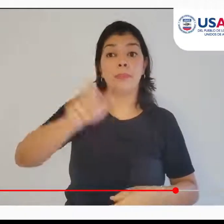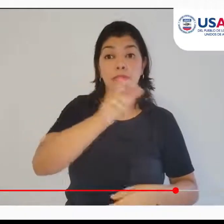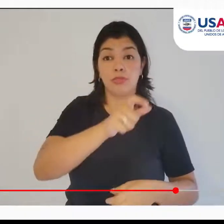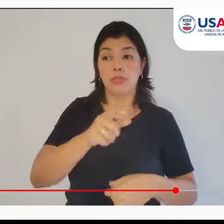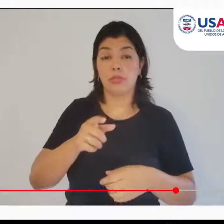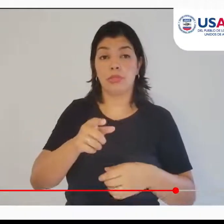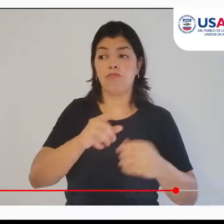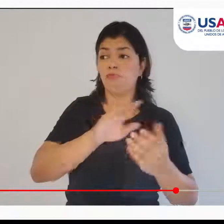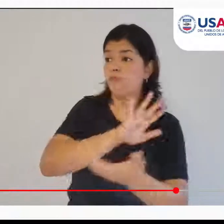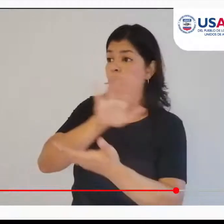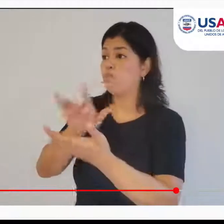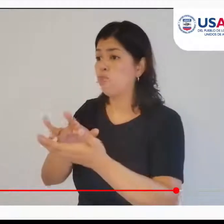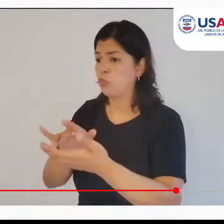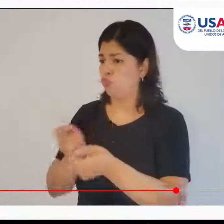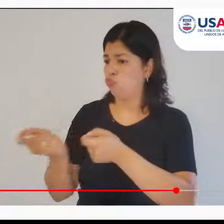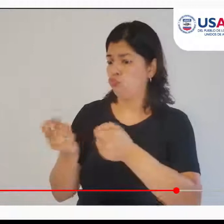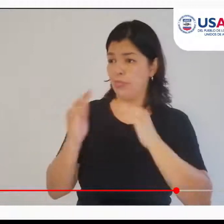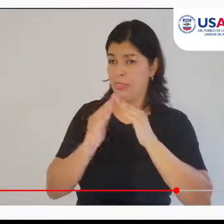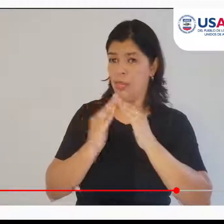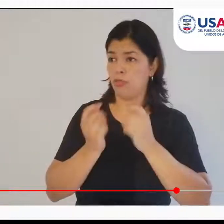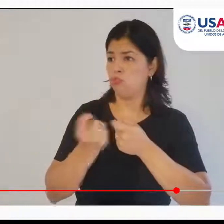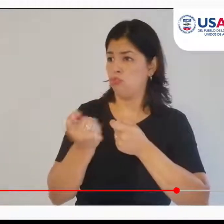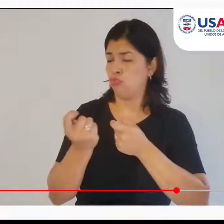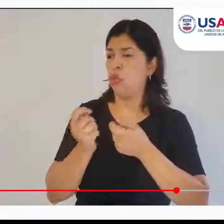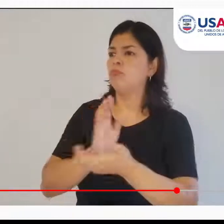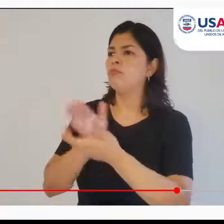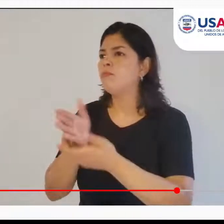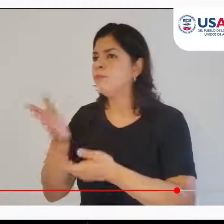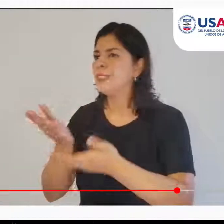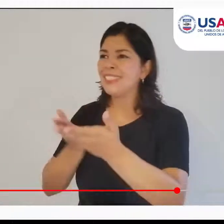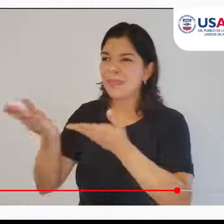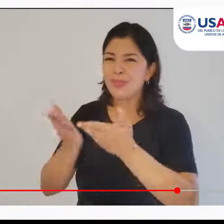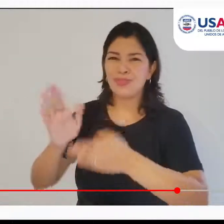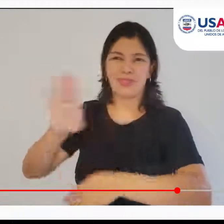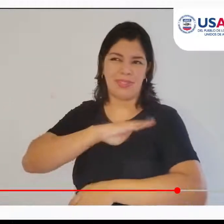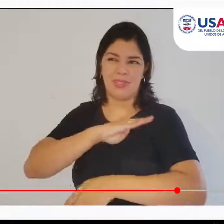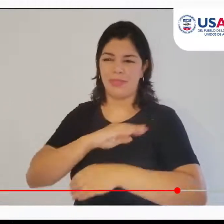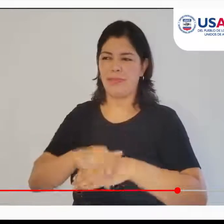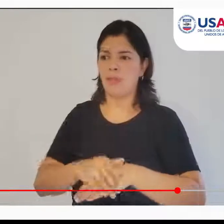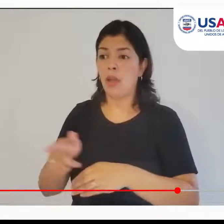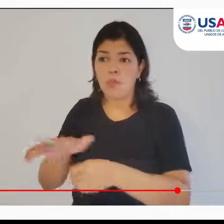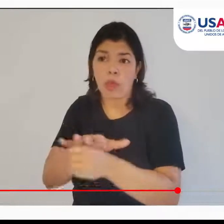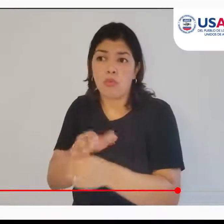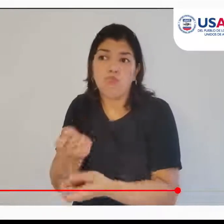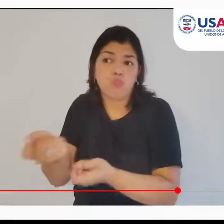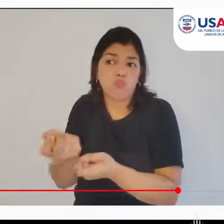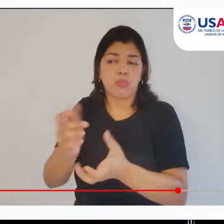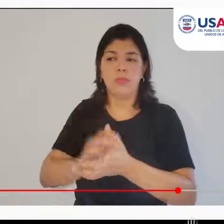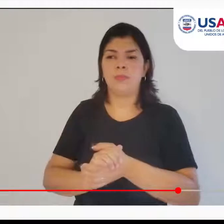tengan acceso a los servicios sin desplazarse y que puedan realizar todos sus trámites allí mismo en su barrio. Estas se vienen